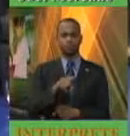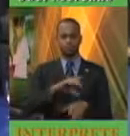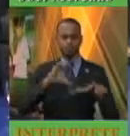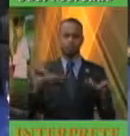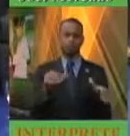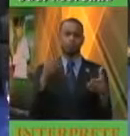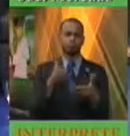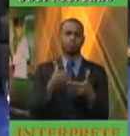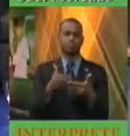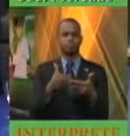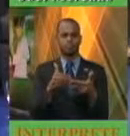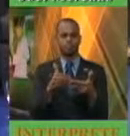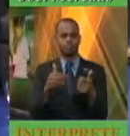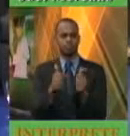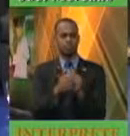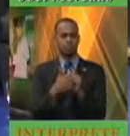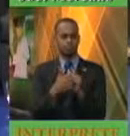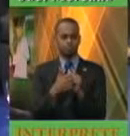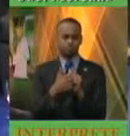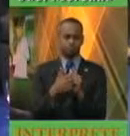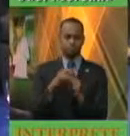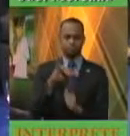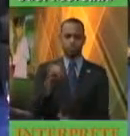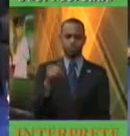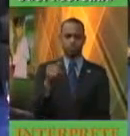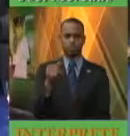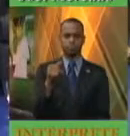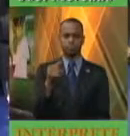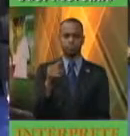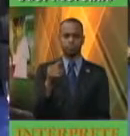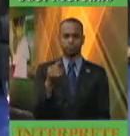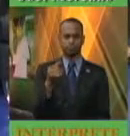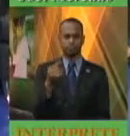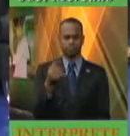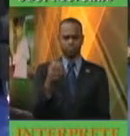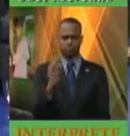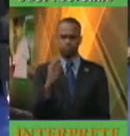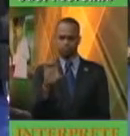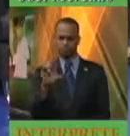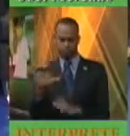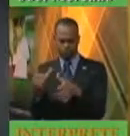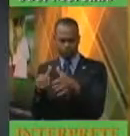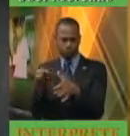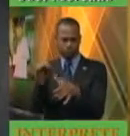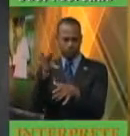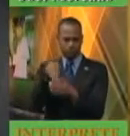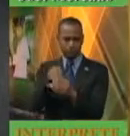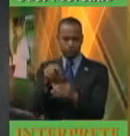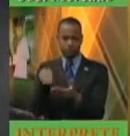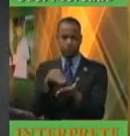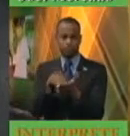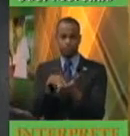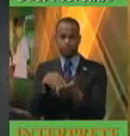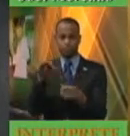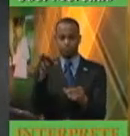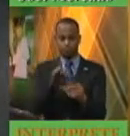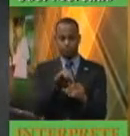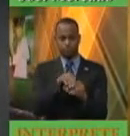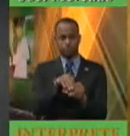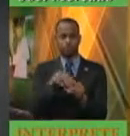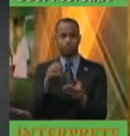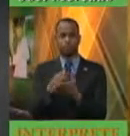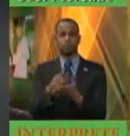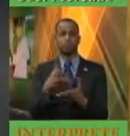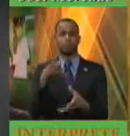bien de cerca, de la mano con la Junta de allá, la Junta Municipal. Municipal. Sí. Con el asunto del voto